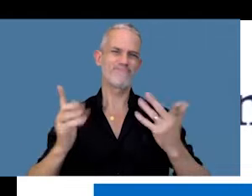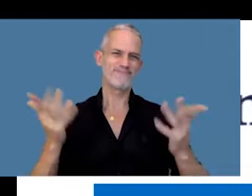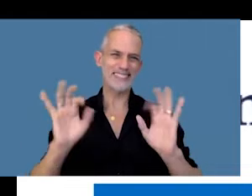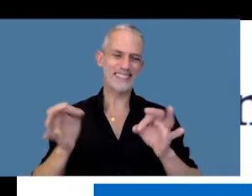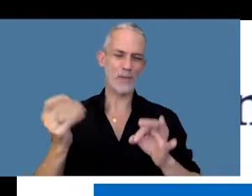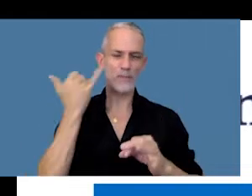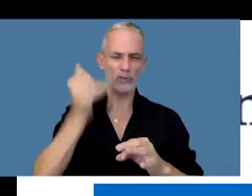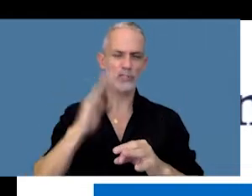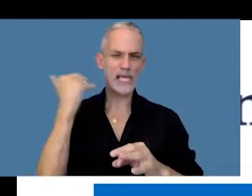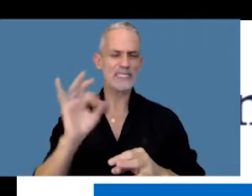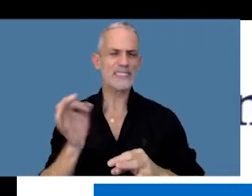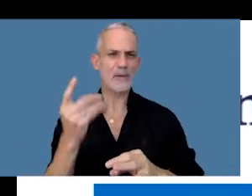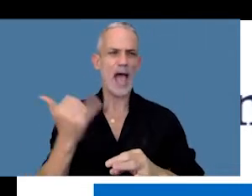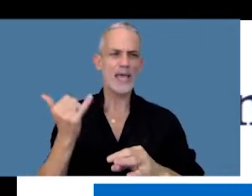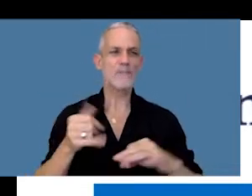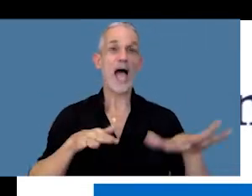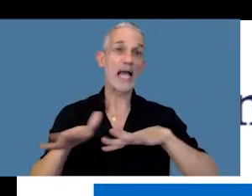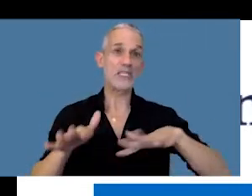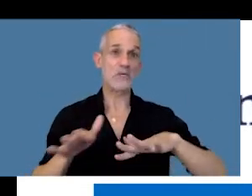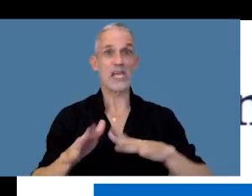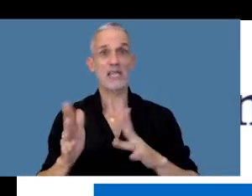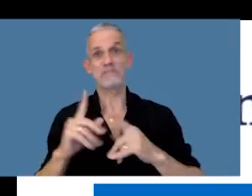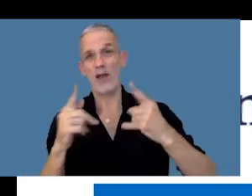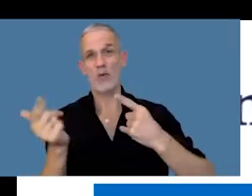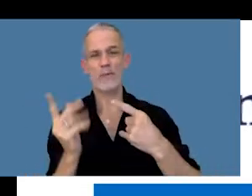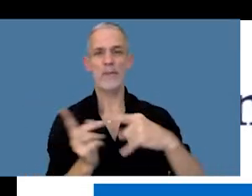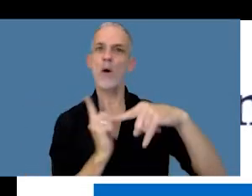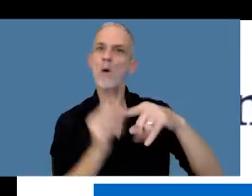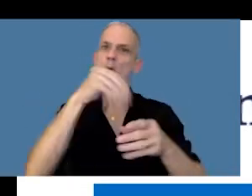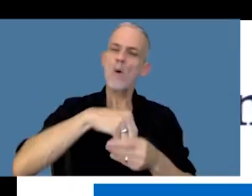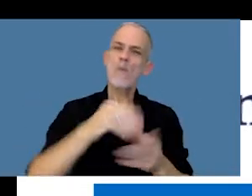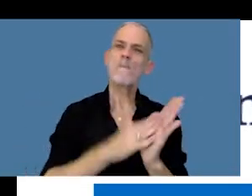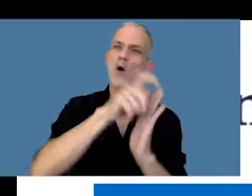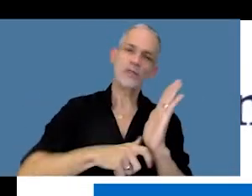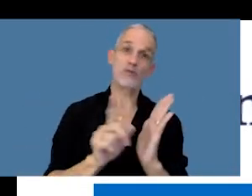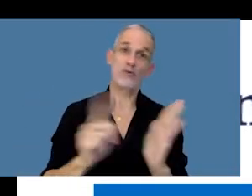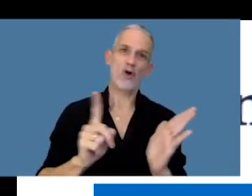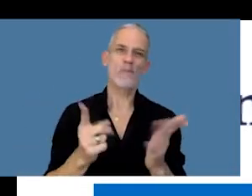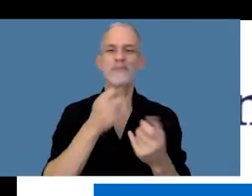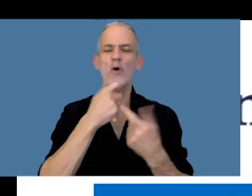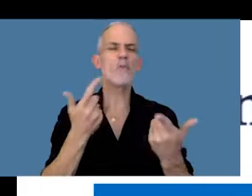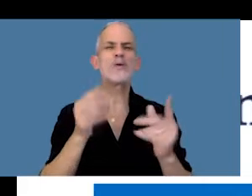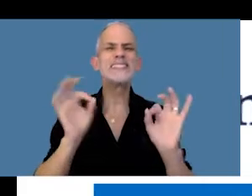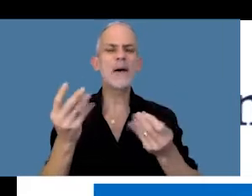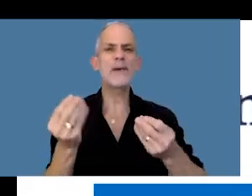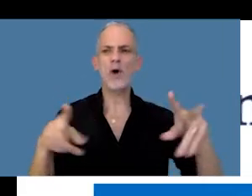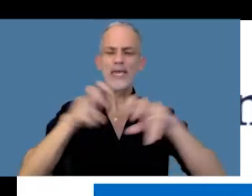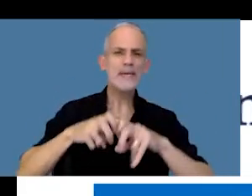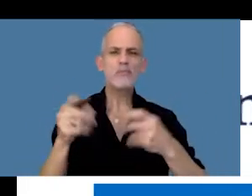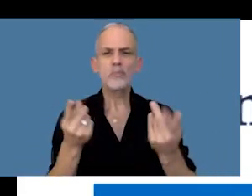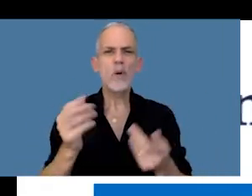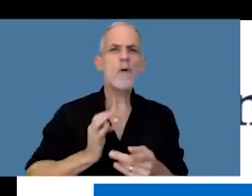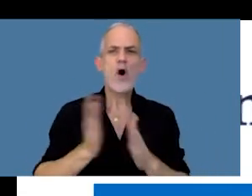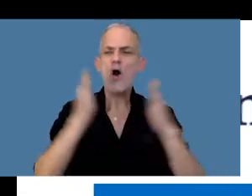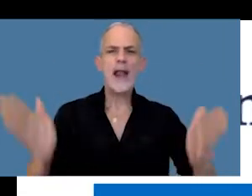recién, que hay ciertas actividades que no suman al monotributo. ¿Cómo determinamos los ingresos brutos anuales que